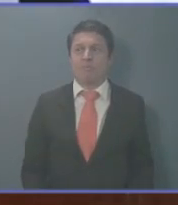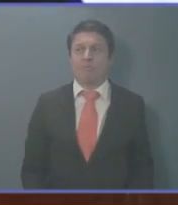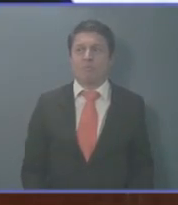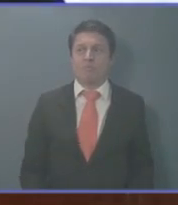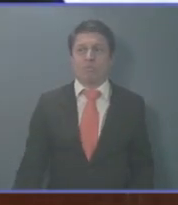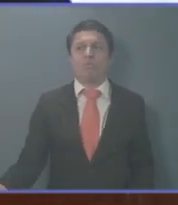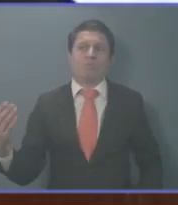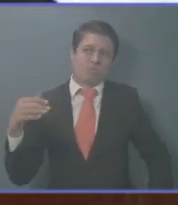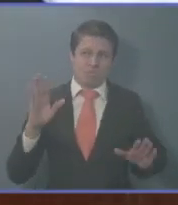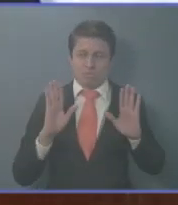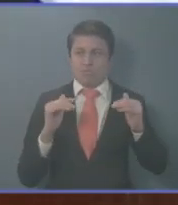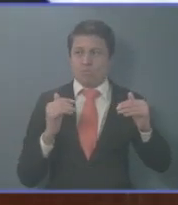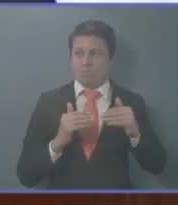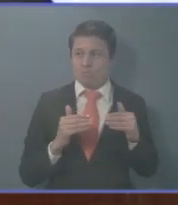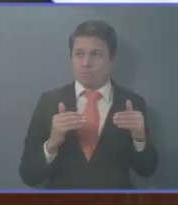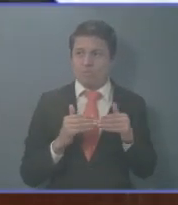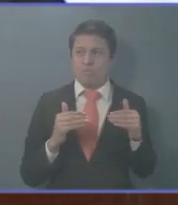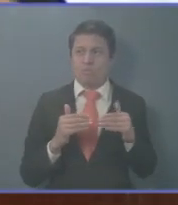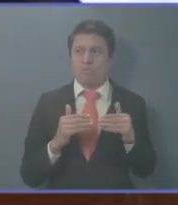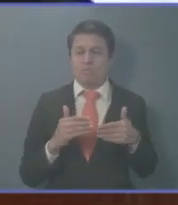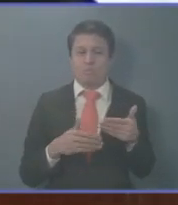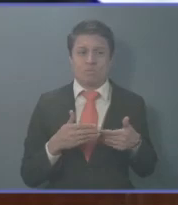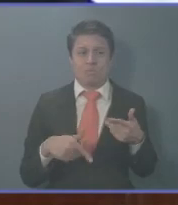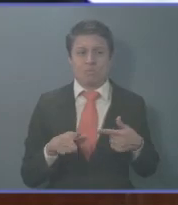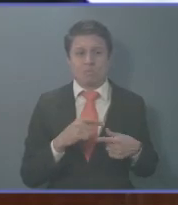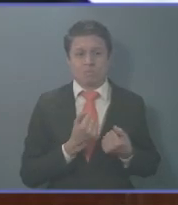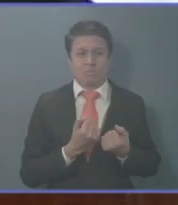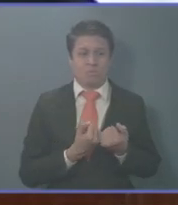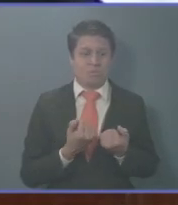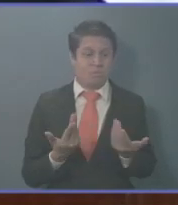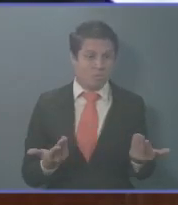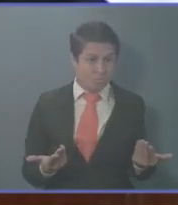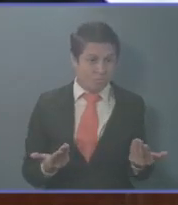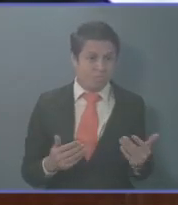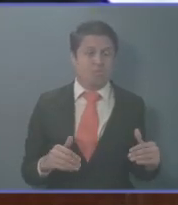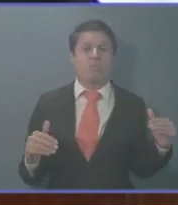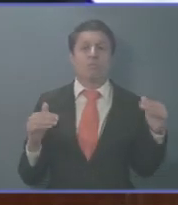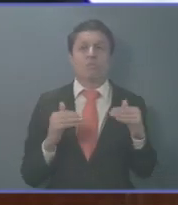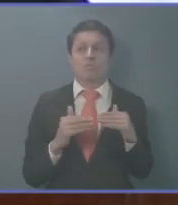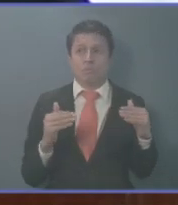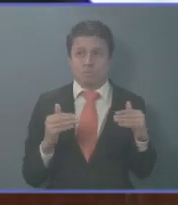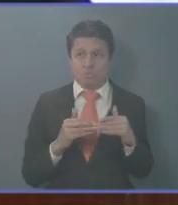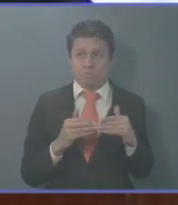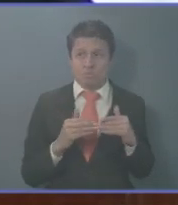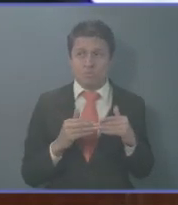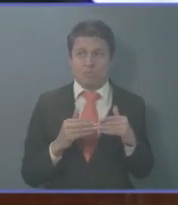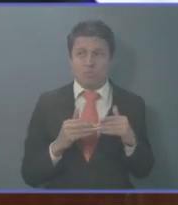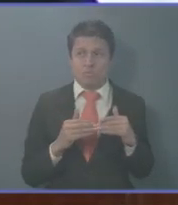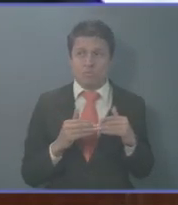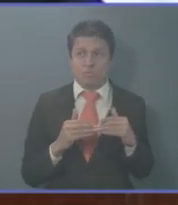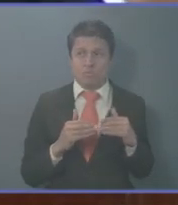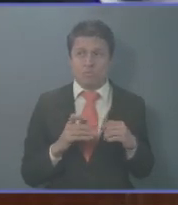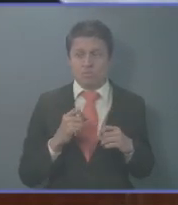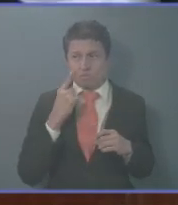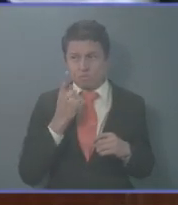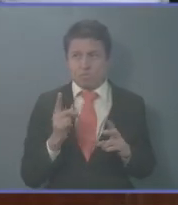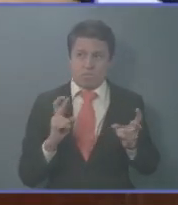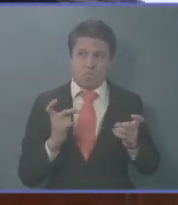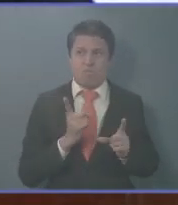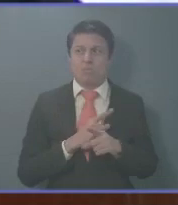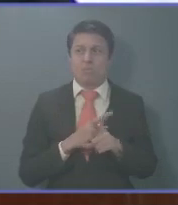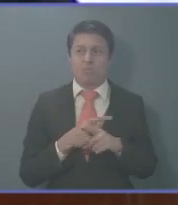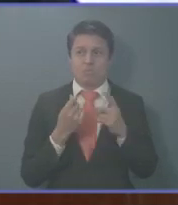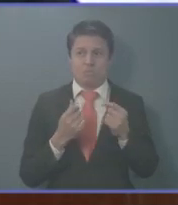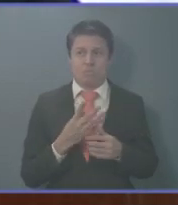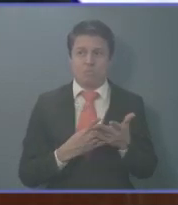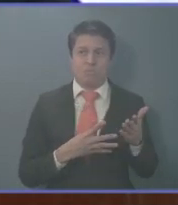eso, estos son solo por acuerdos ejecutivos. También ha habido modificaciones del